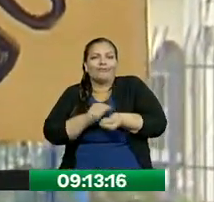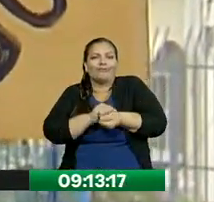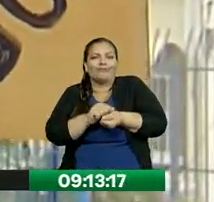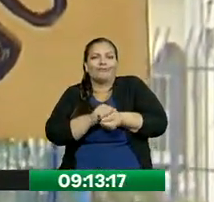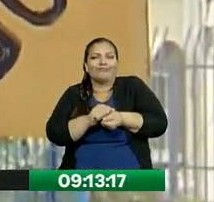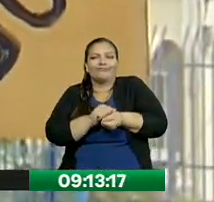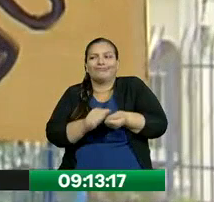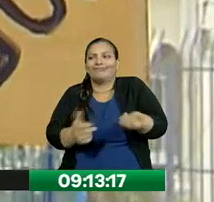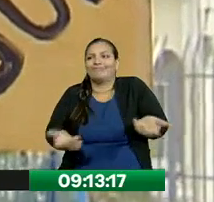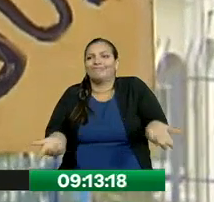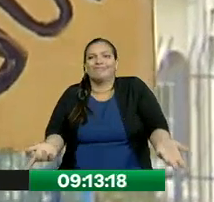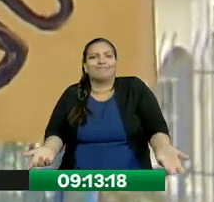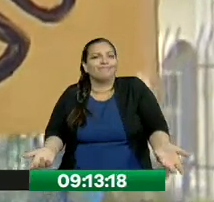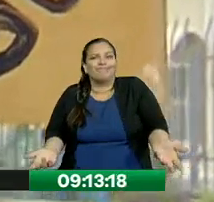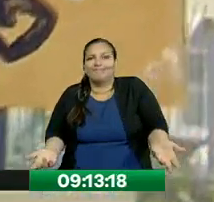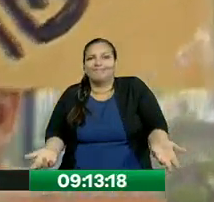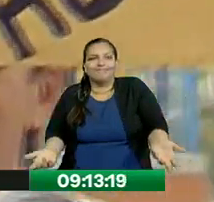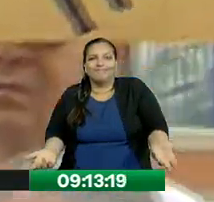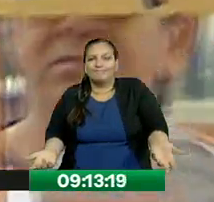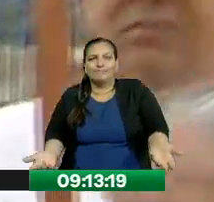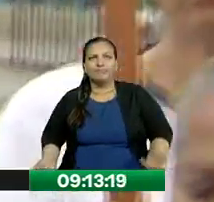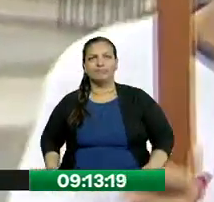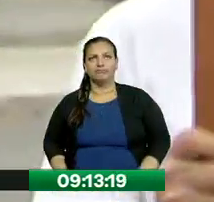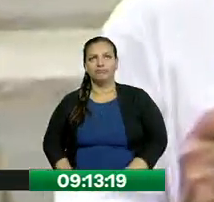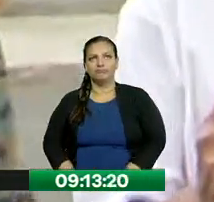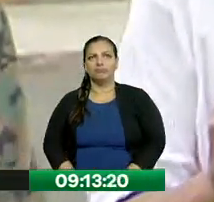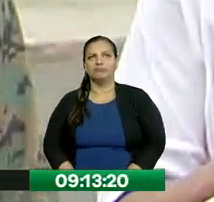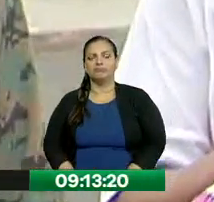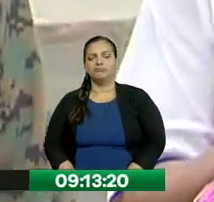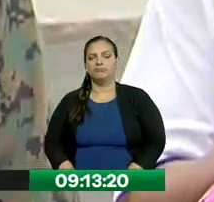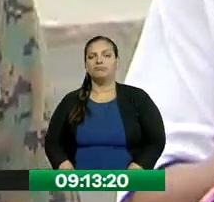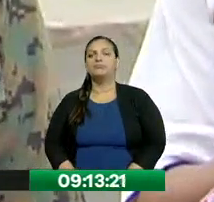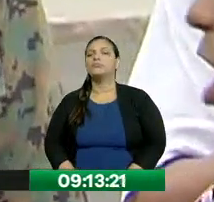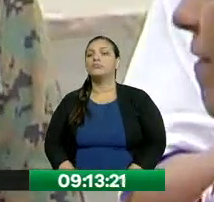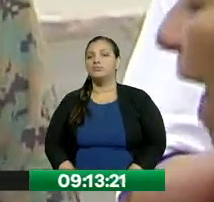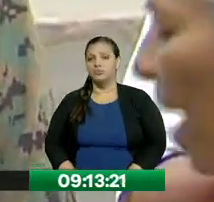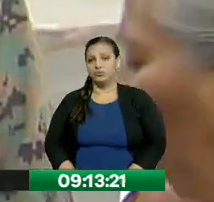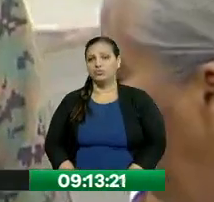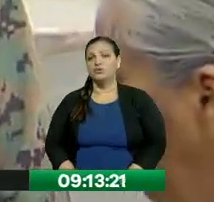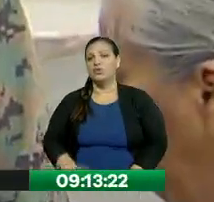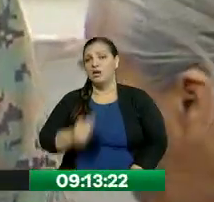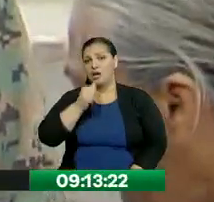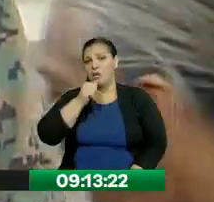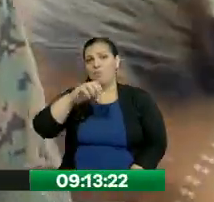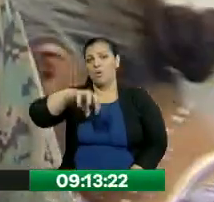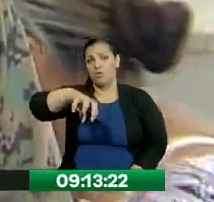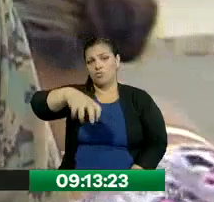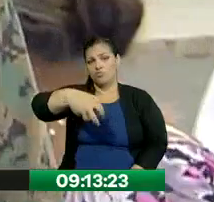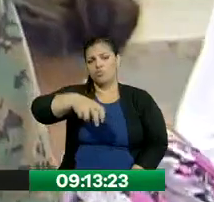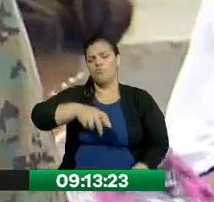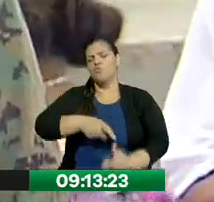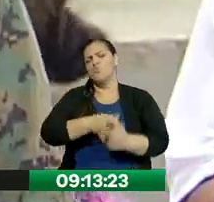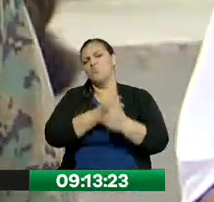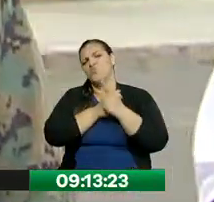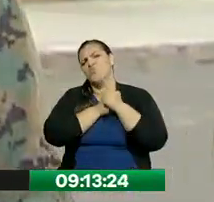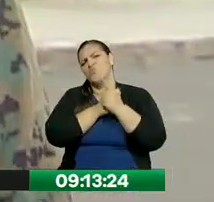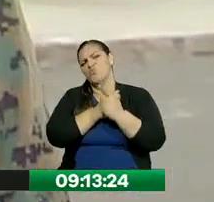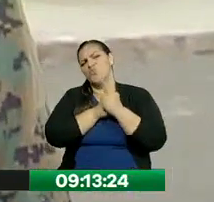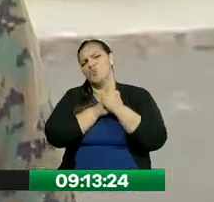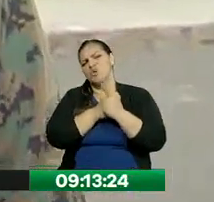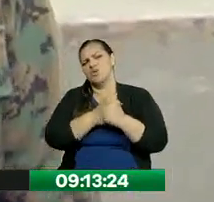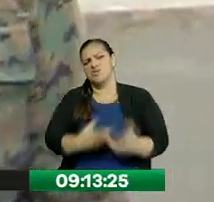que nos abastezcan de agua. Pero ya, porque estamos chinos, ya no tenemos cómo